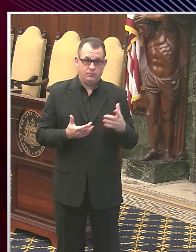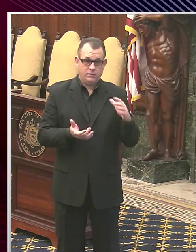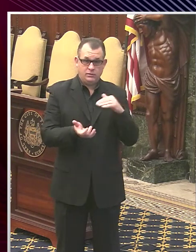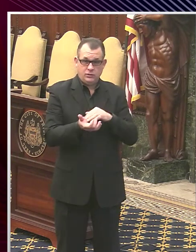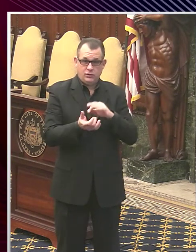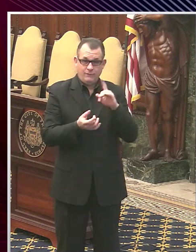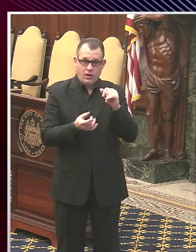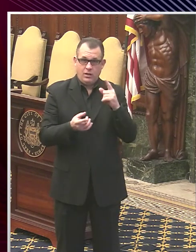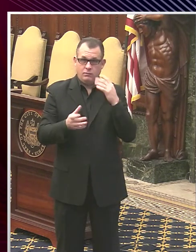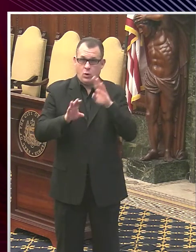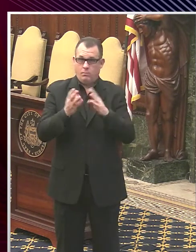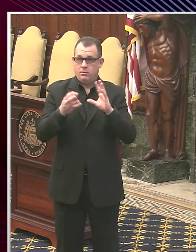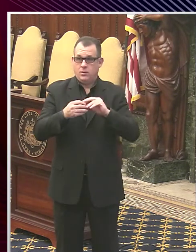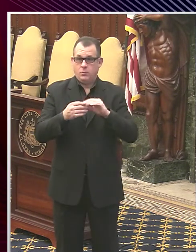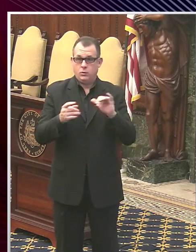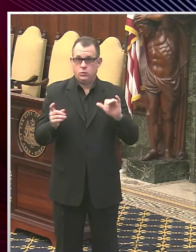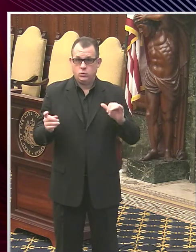remarks.